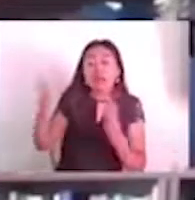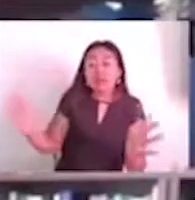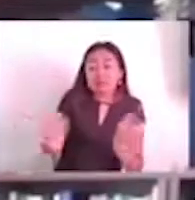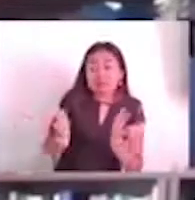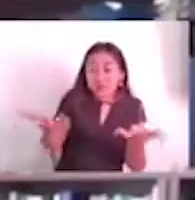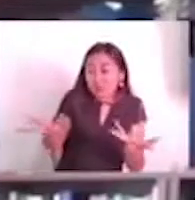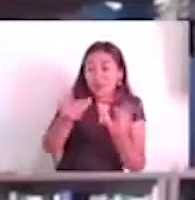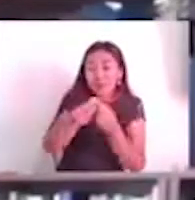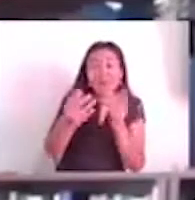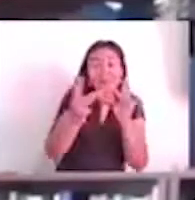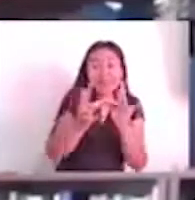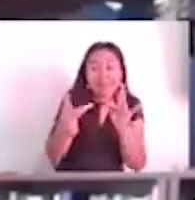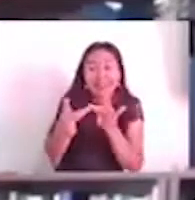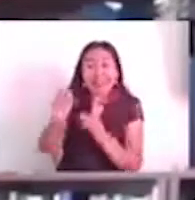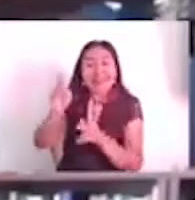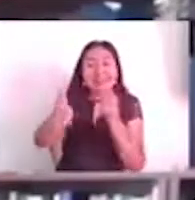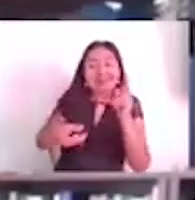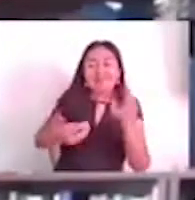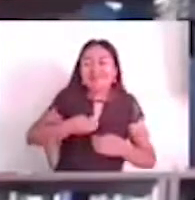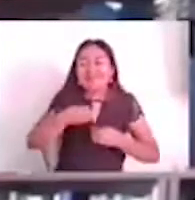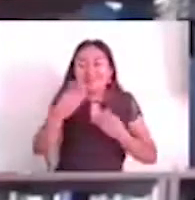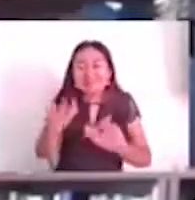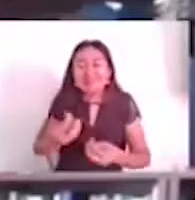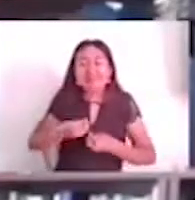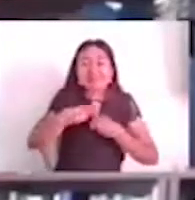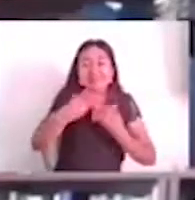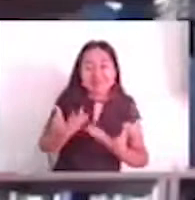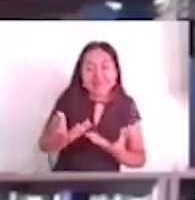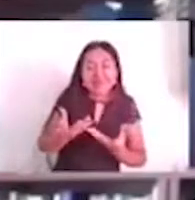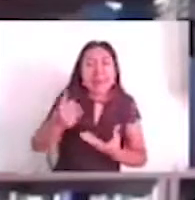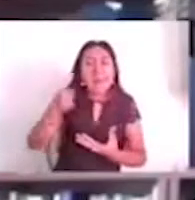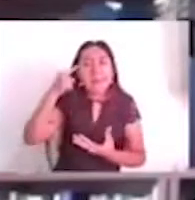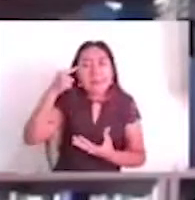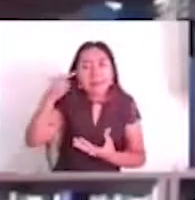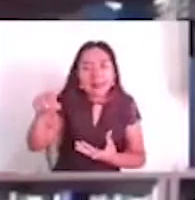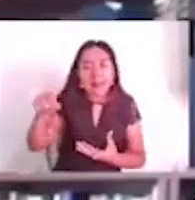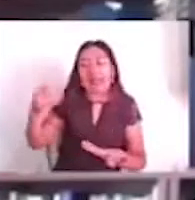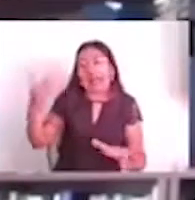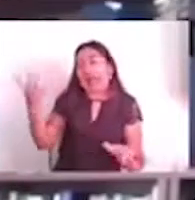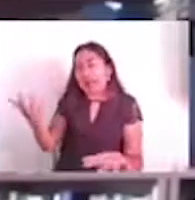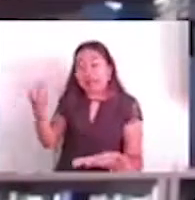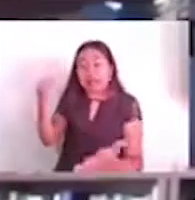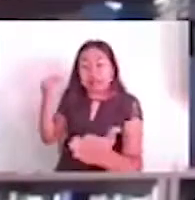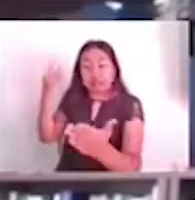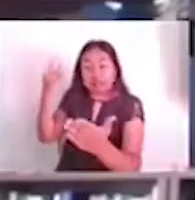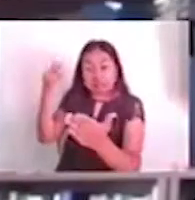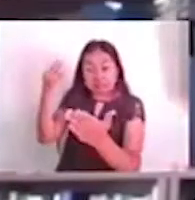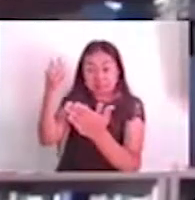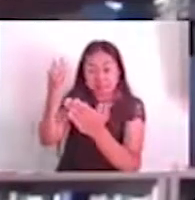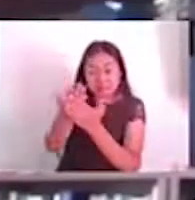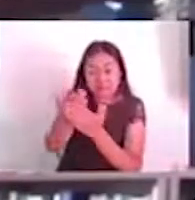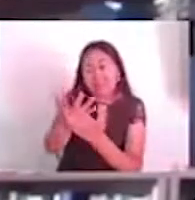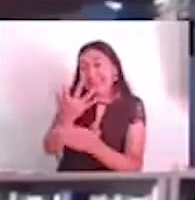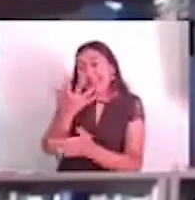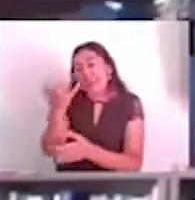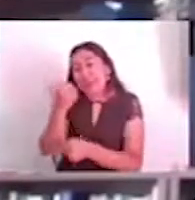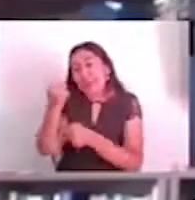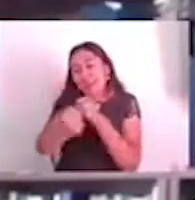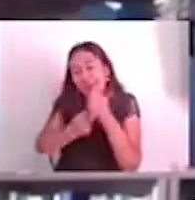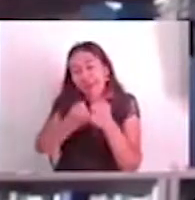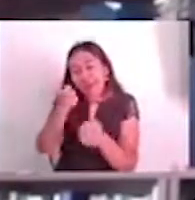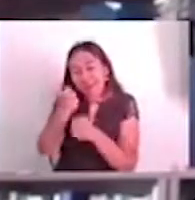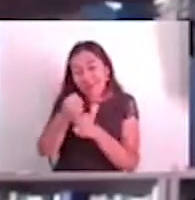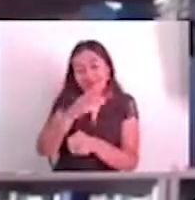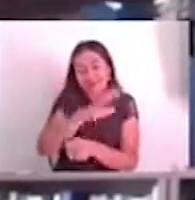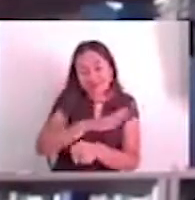pláticas, complementa muchas cosas que se han dicho en los últimos tiempos cuando estamos celebrando 500 años, ¿no? Celebrando, no,